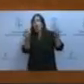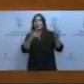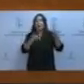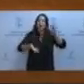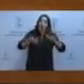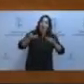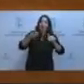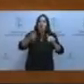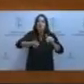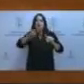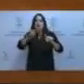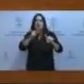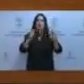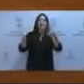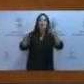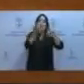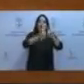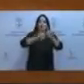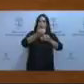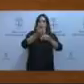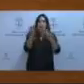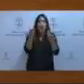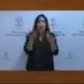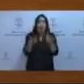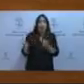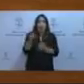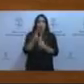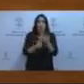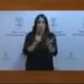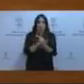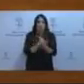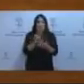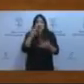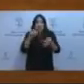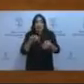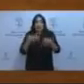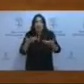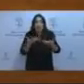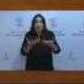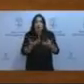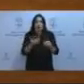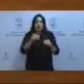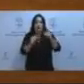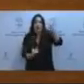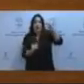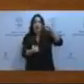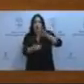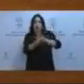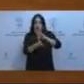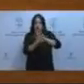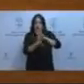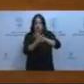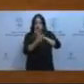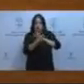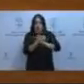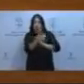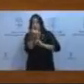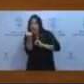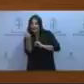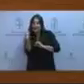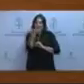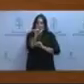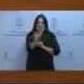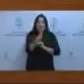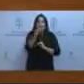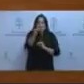a equilibrar, vamos a estacionalizar. Siguen produciéndose. Pero la realidad es que divergen cada vez más. tanto a nivel de Oriente y Occidente como a